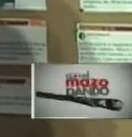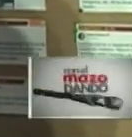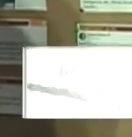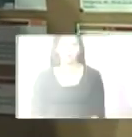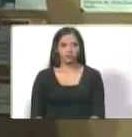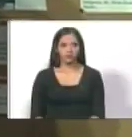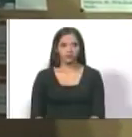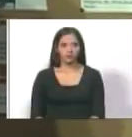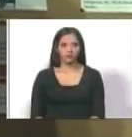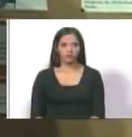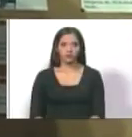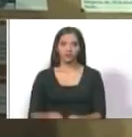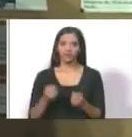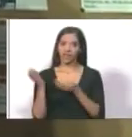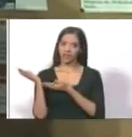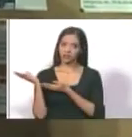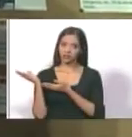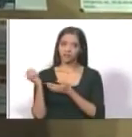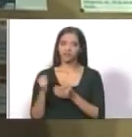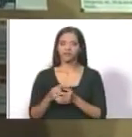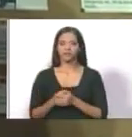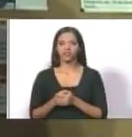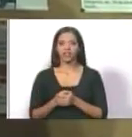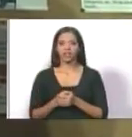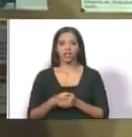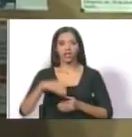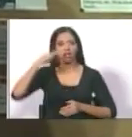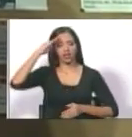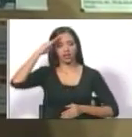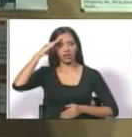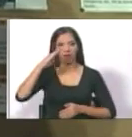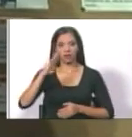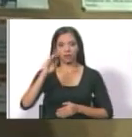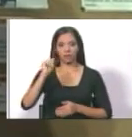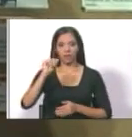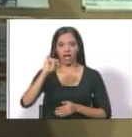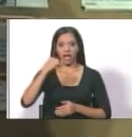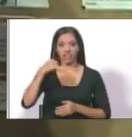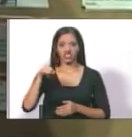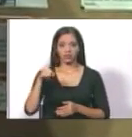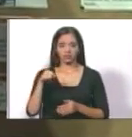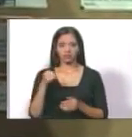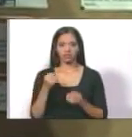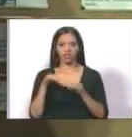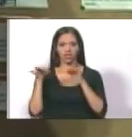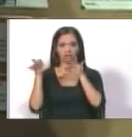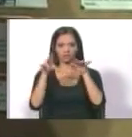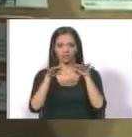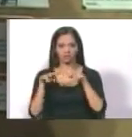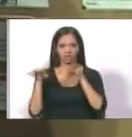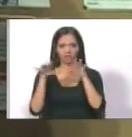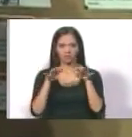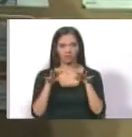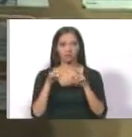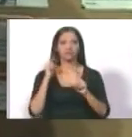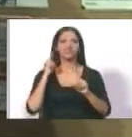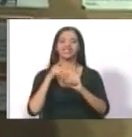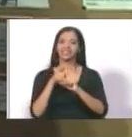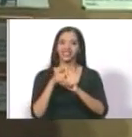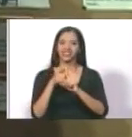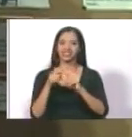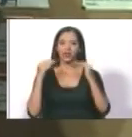el general Báez, que ha conspirado desde el comandante